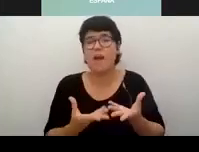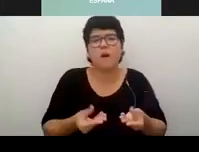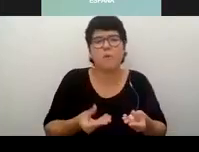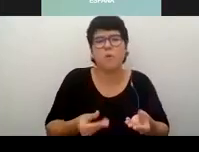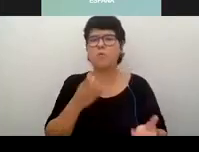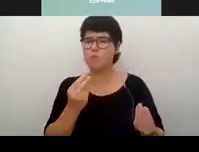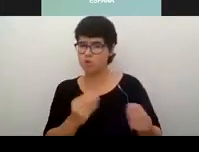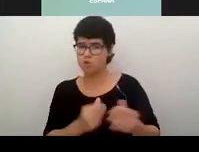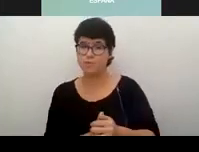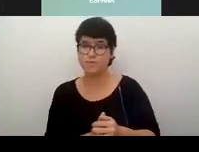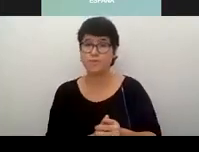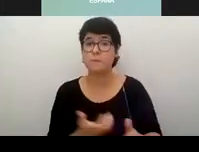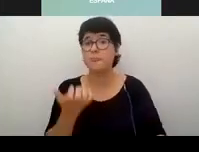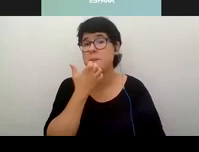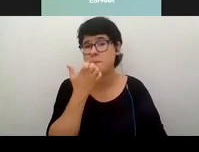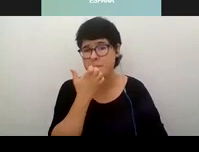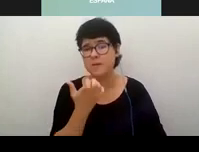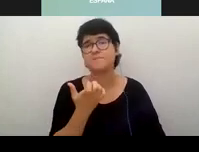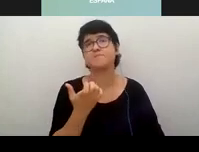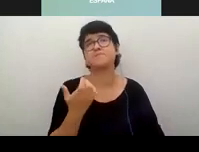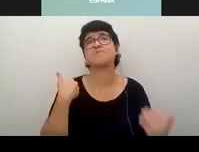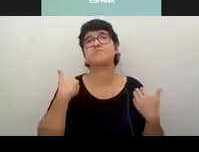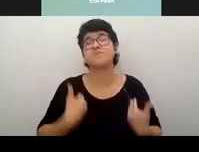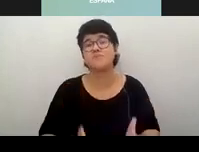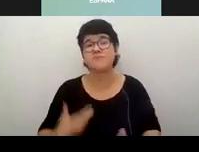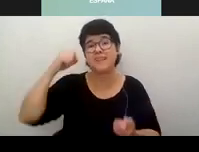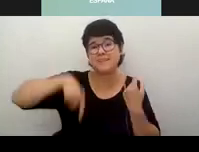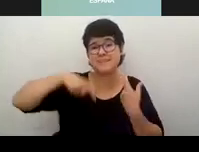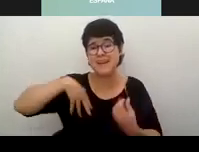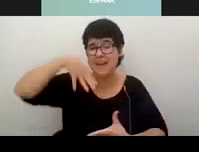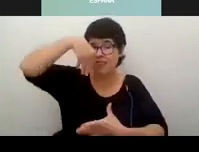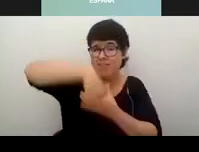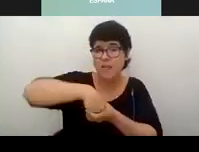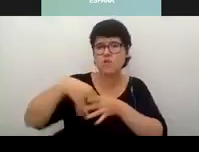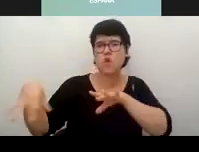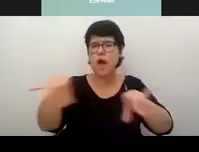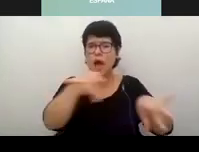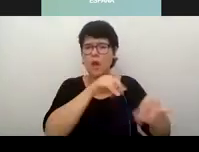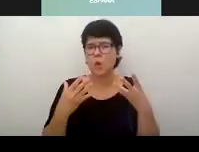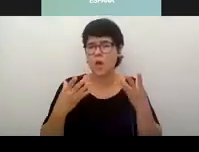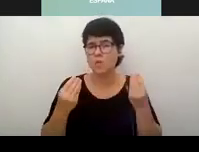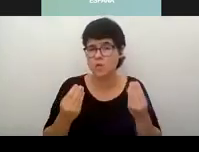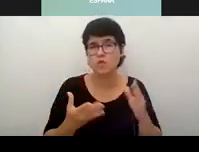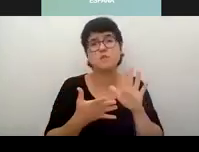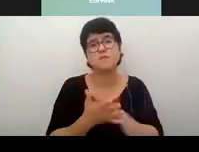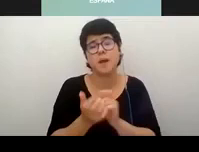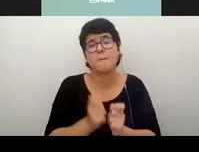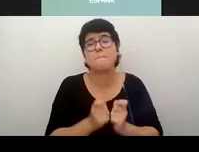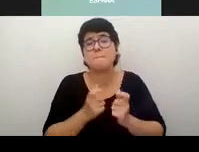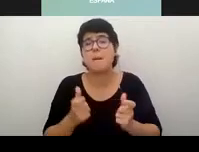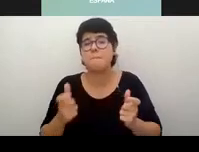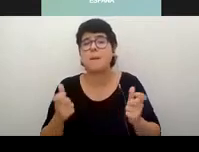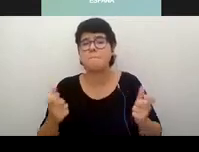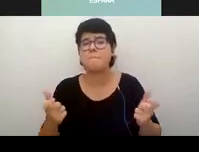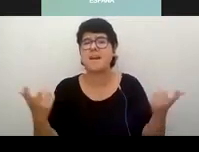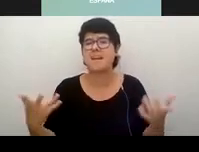trastorno, un exceso de azúcar en la sangre porque no puede entrar dentro de las células, va a comportar un aumento en los depósitos de